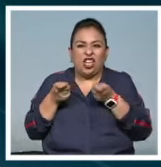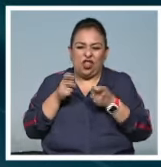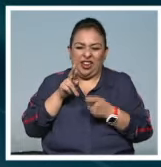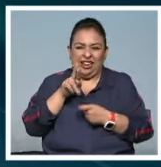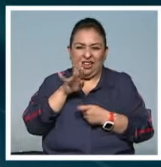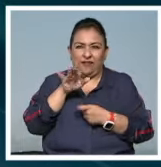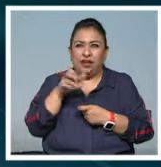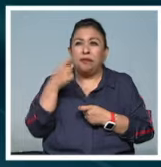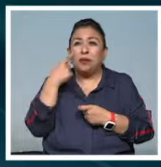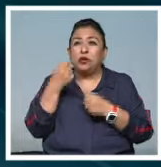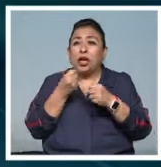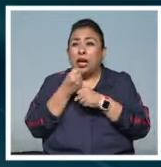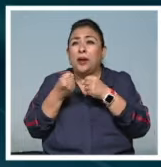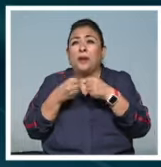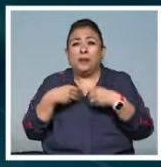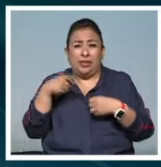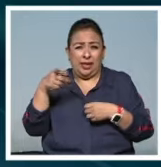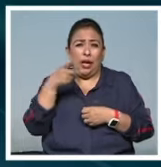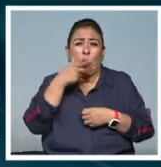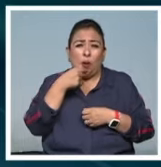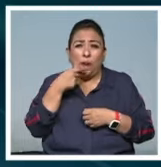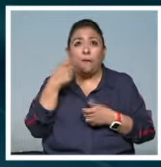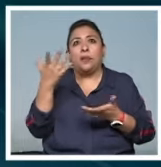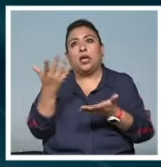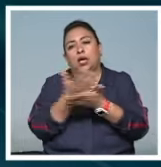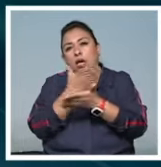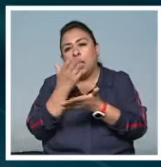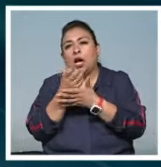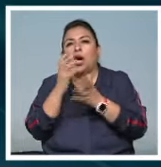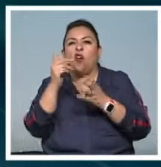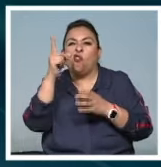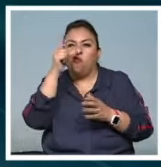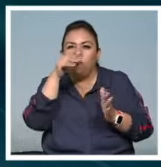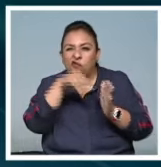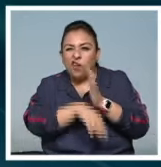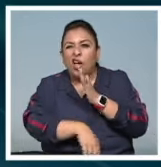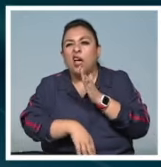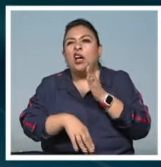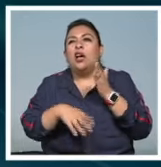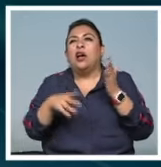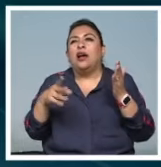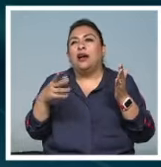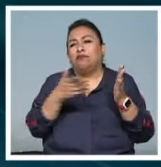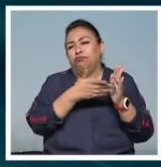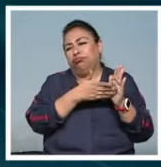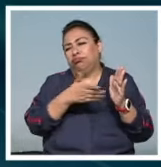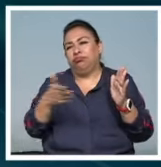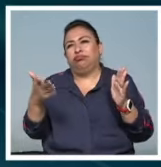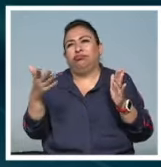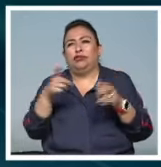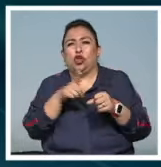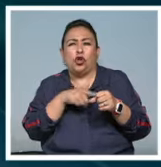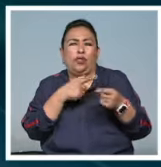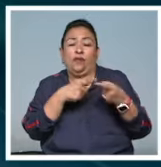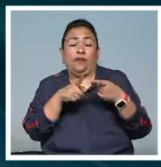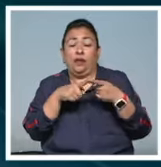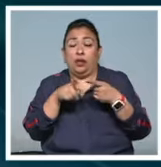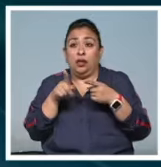Nos lleva a través de décadas de la vida de este réfere, sus glorias, sus fracasos, todo el colorido y